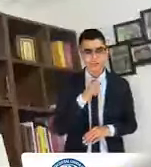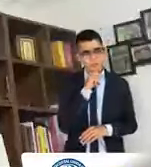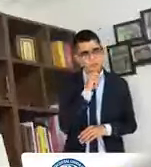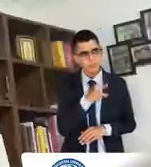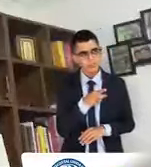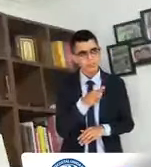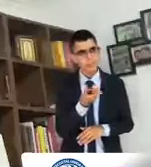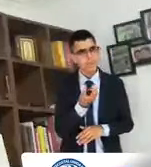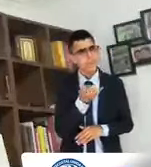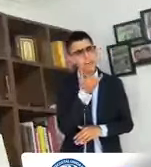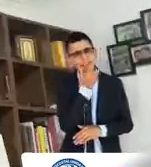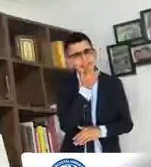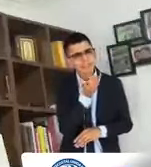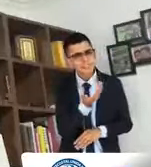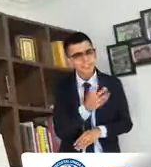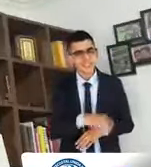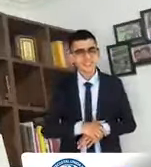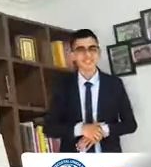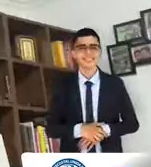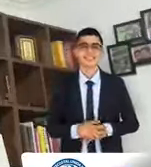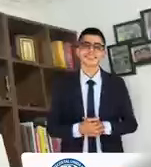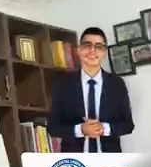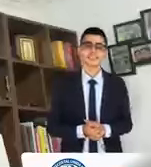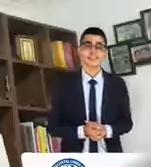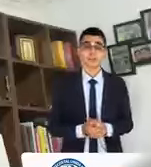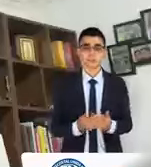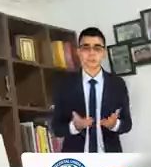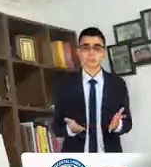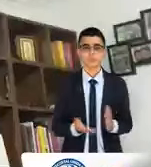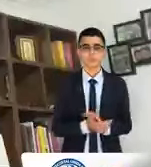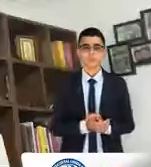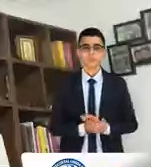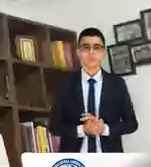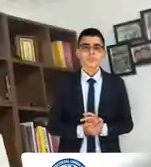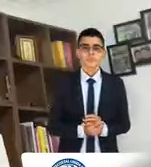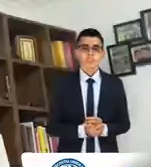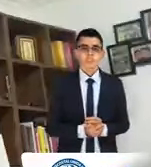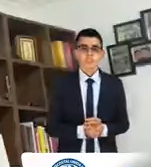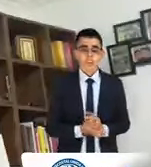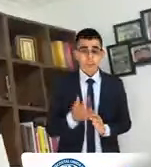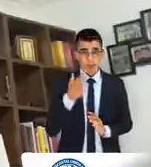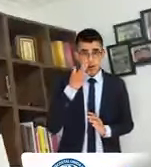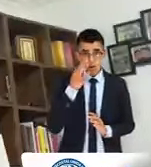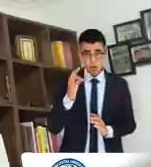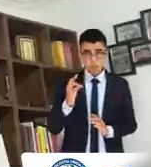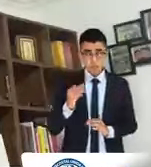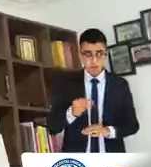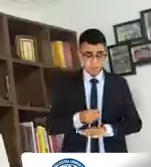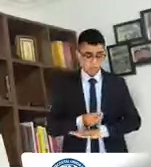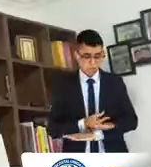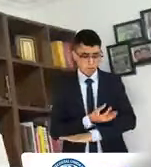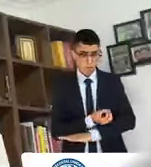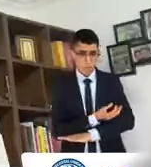que este señor era un leproso, era la casa de Simón el leproso.